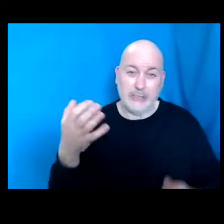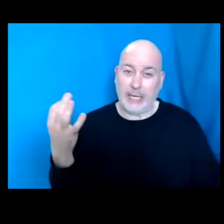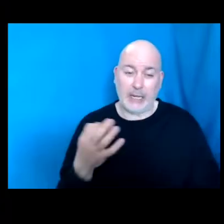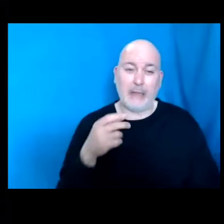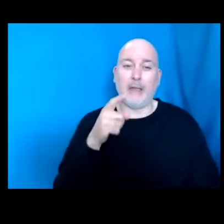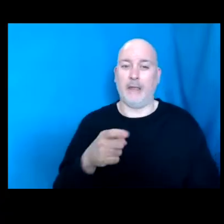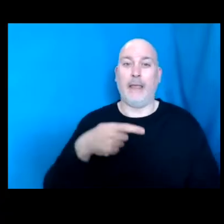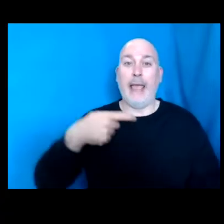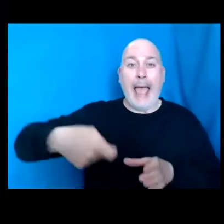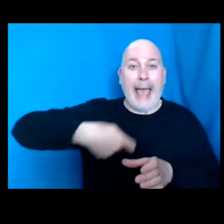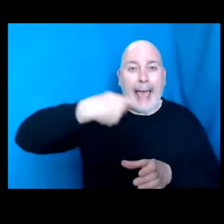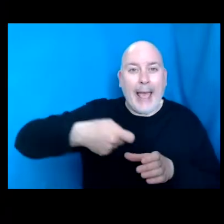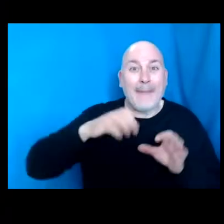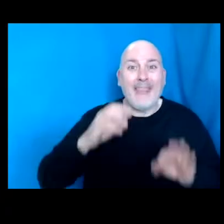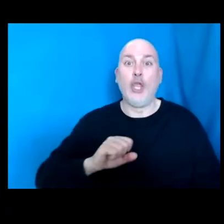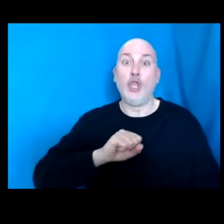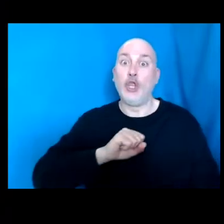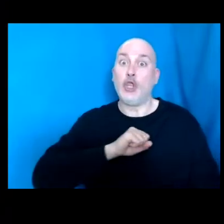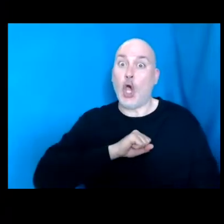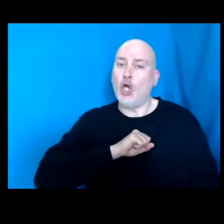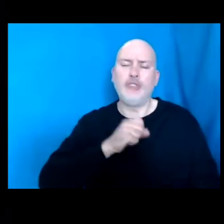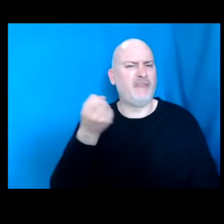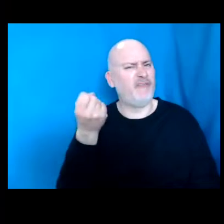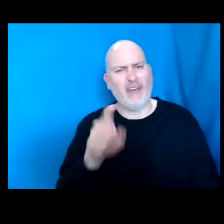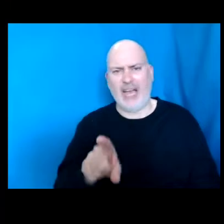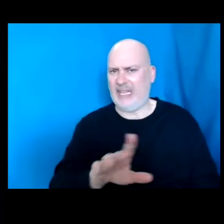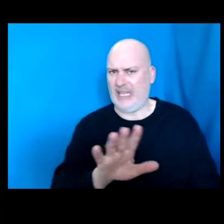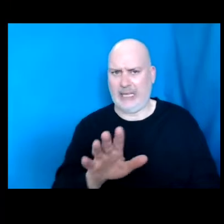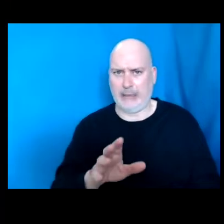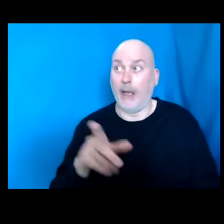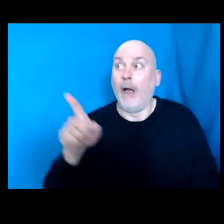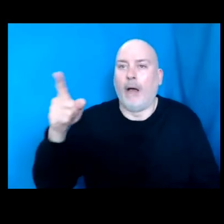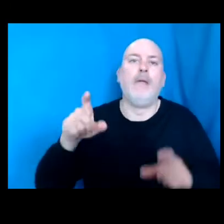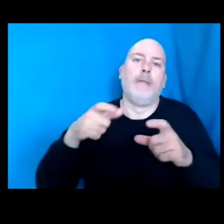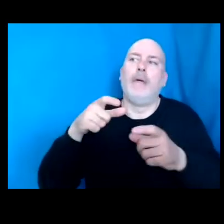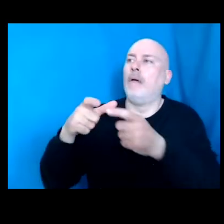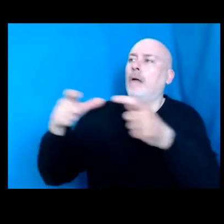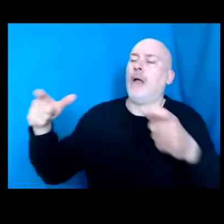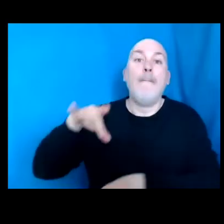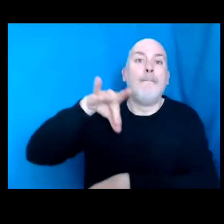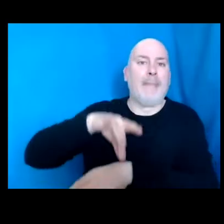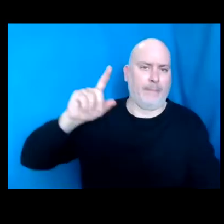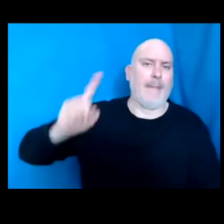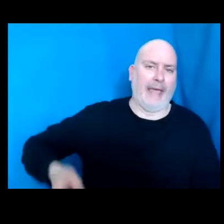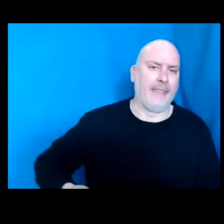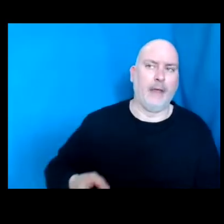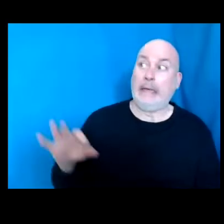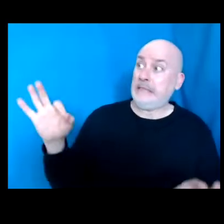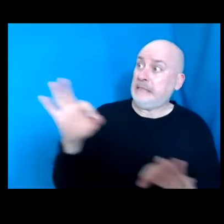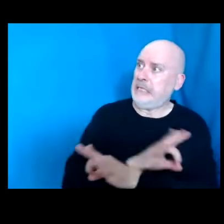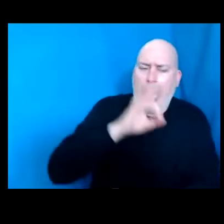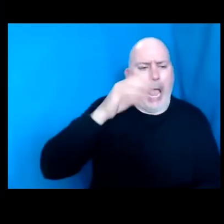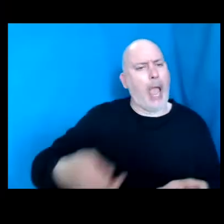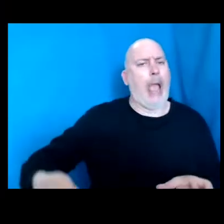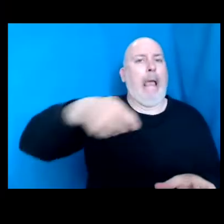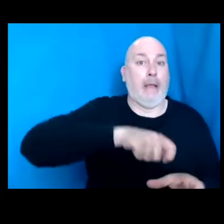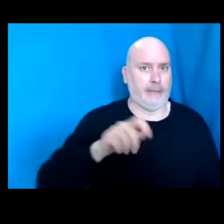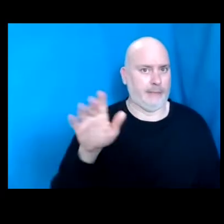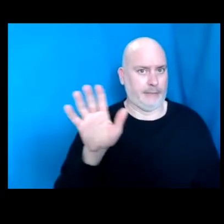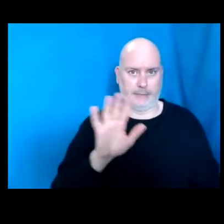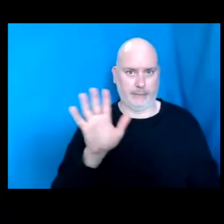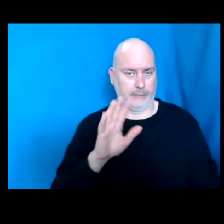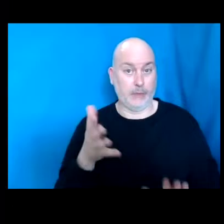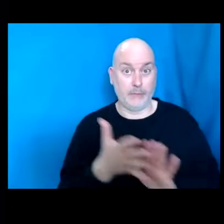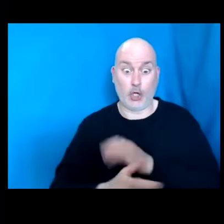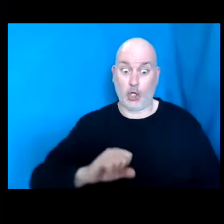administrar jarabes para la tos sin prescripción, principalmente porque la tos es el mecanismo que el